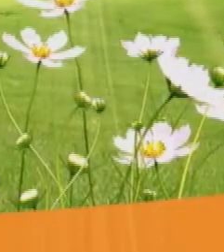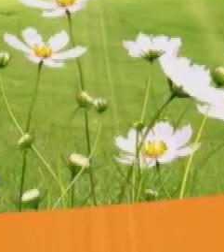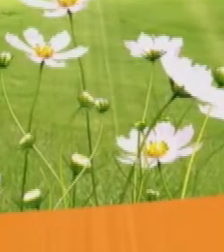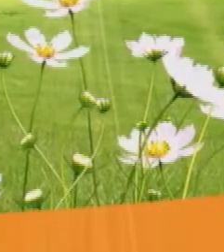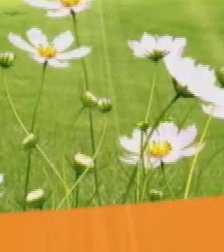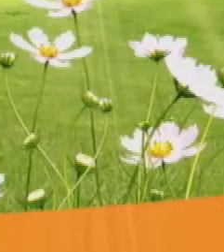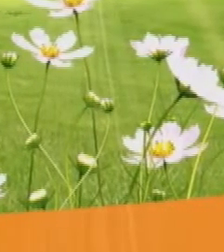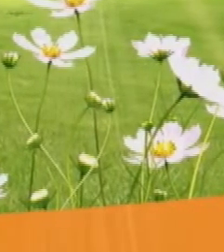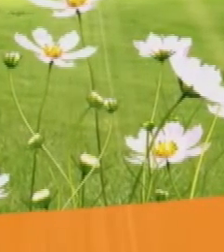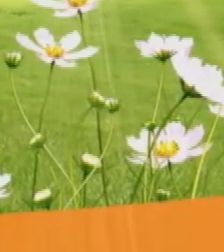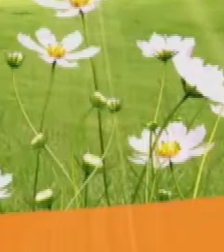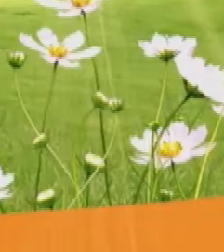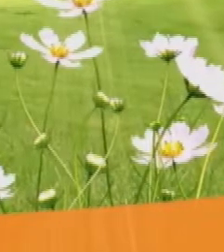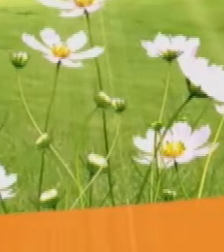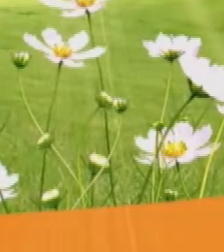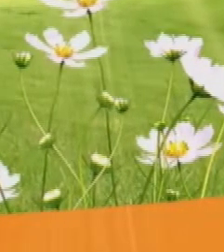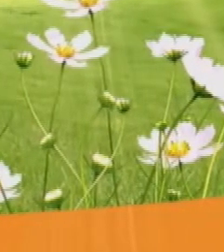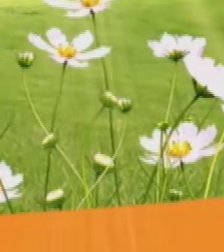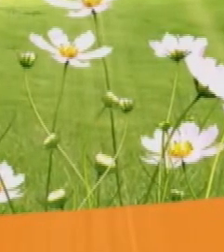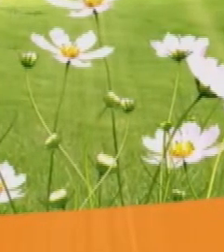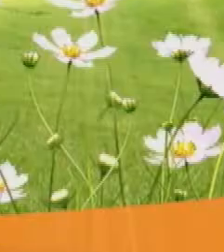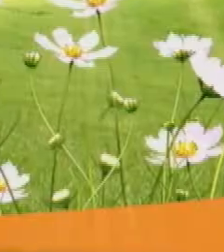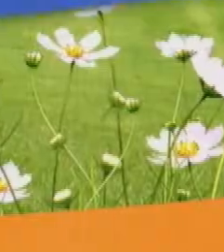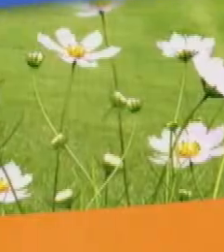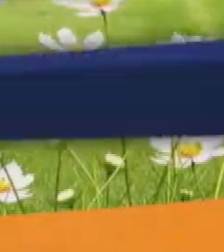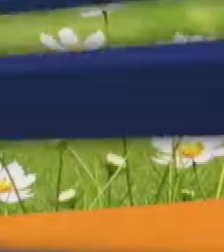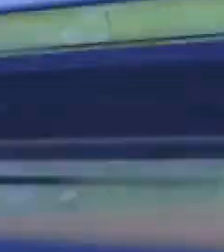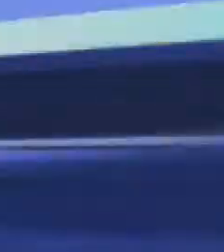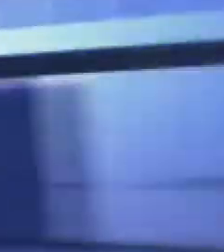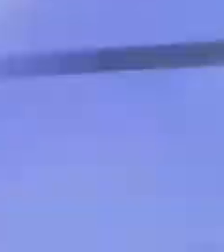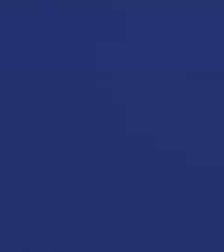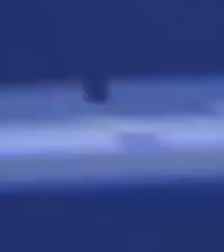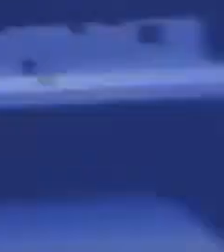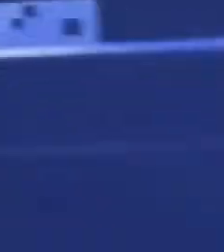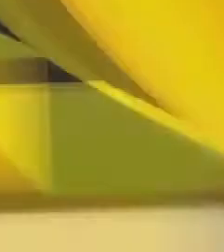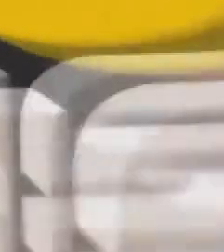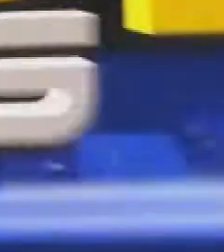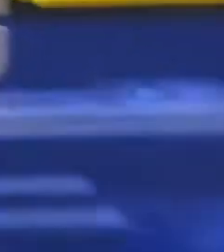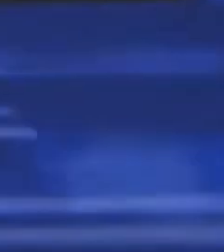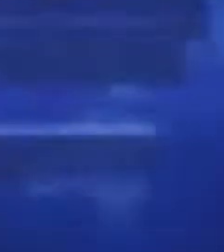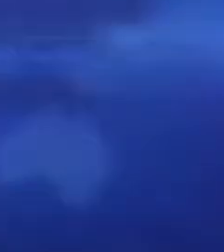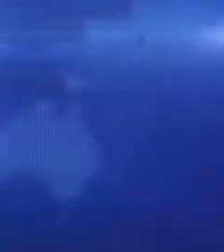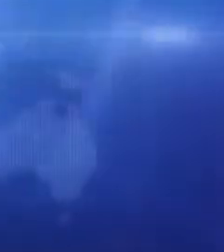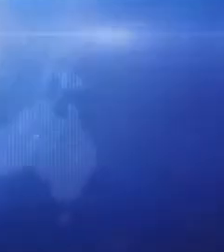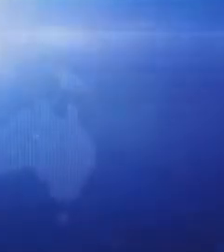Delicias, líder en limpieza, Enlace Noticias, el noticiero que usted quiere ver.